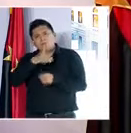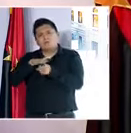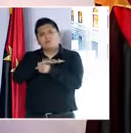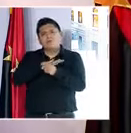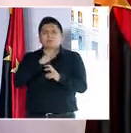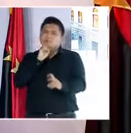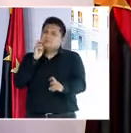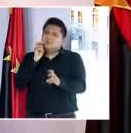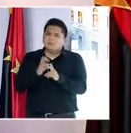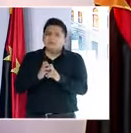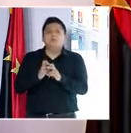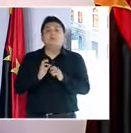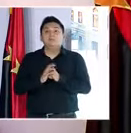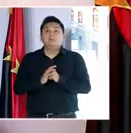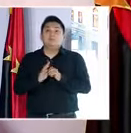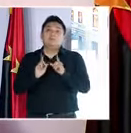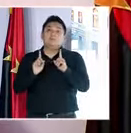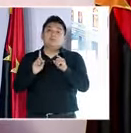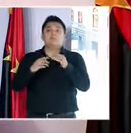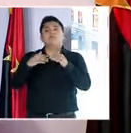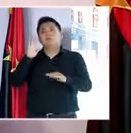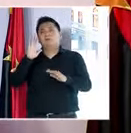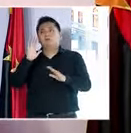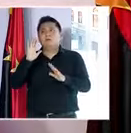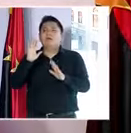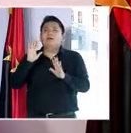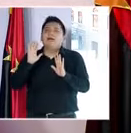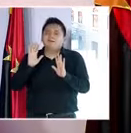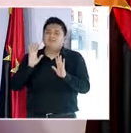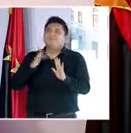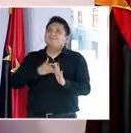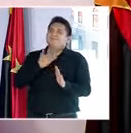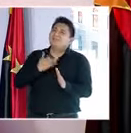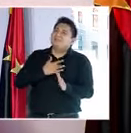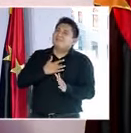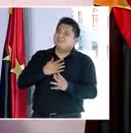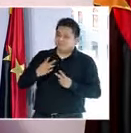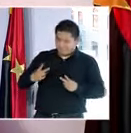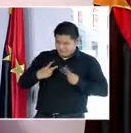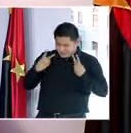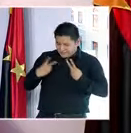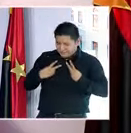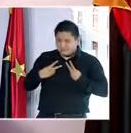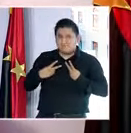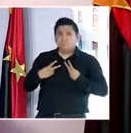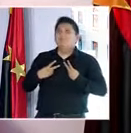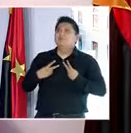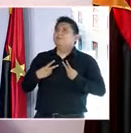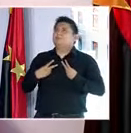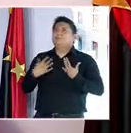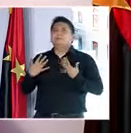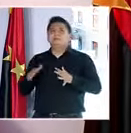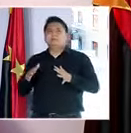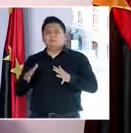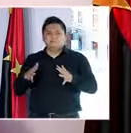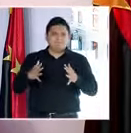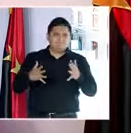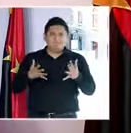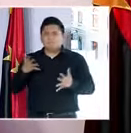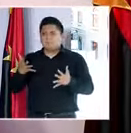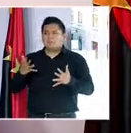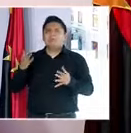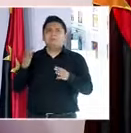dificultades cuando siente que el regalo más valioso, que es la vida, se pone en riesgo.